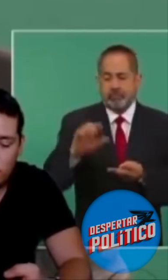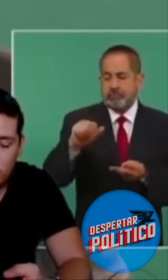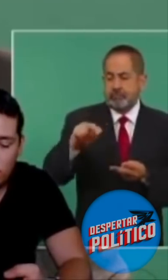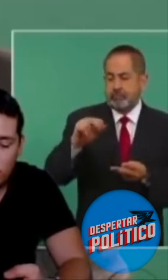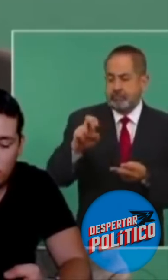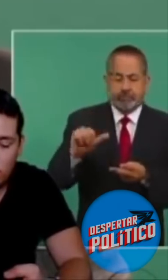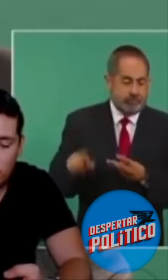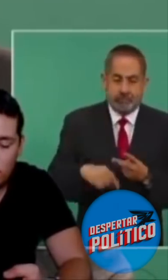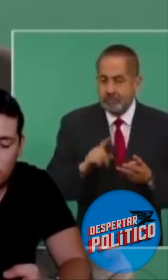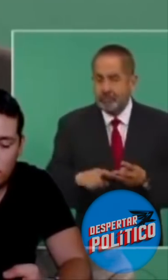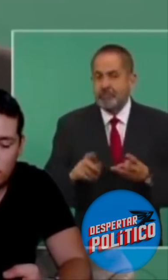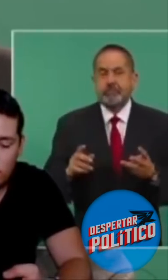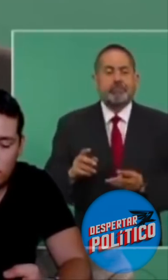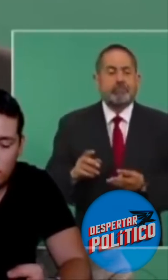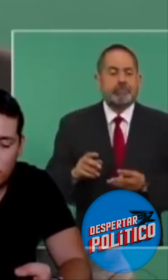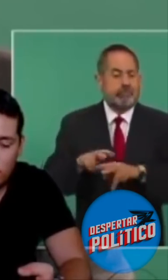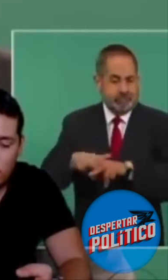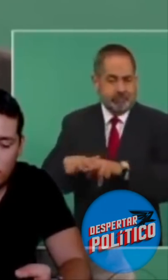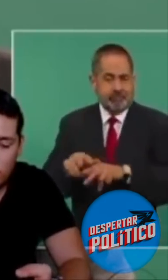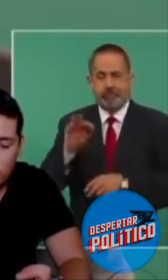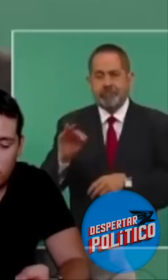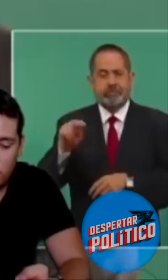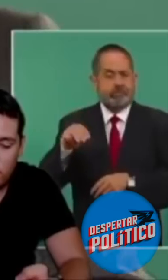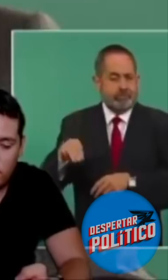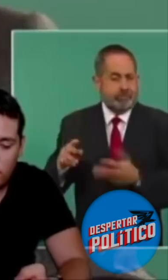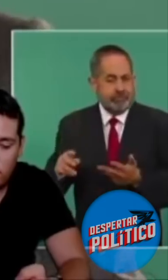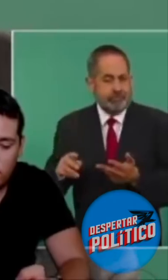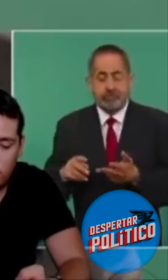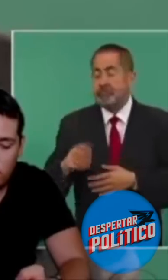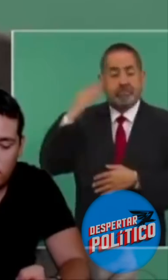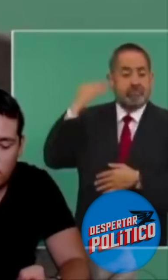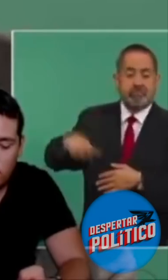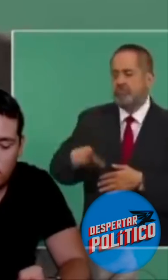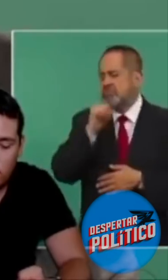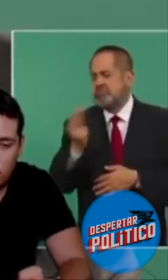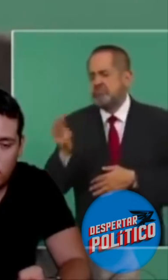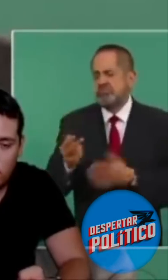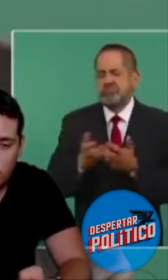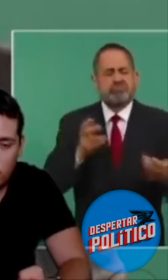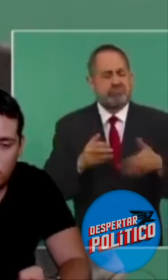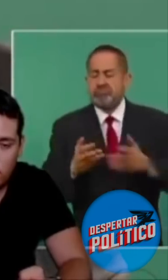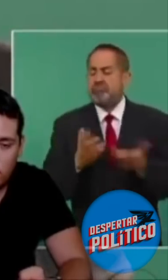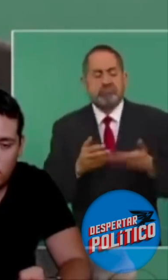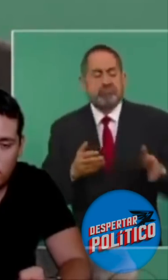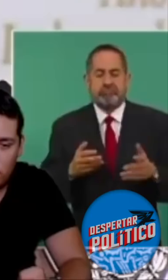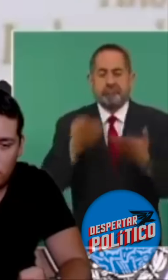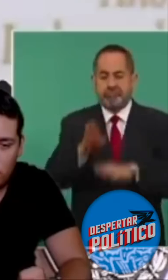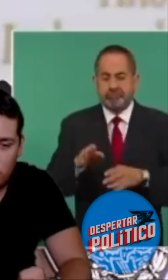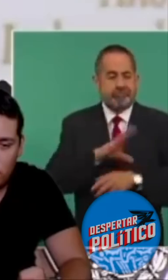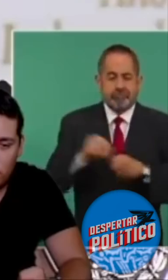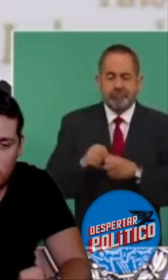Cananea, incluyeron los ferrocarriles. Nada era estratégico. Los bancos,